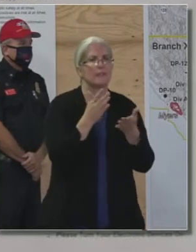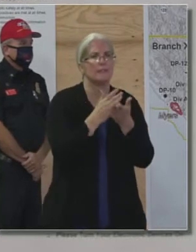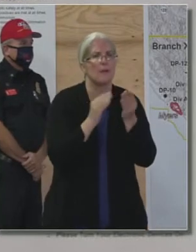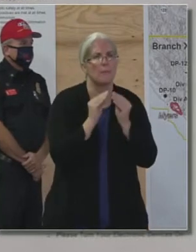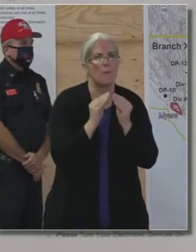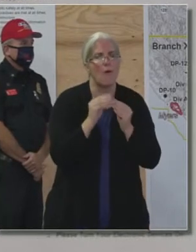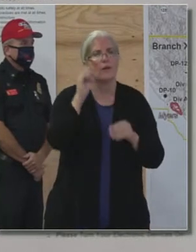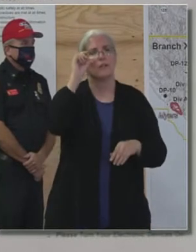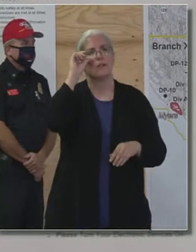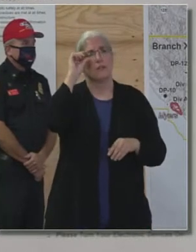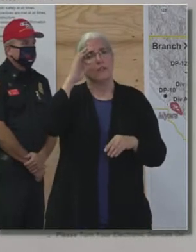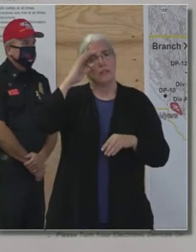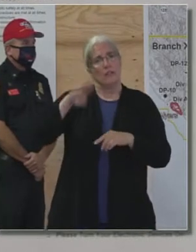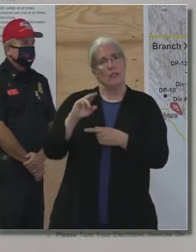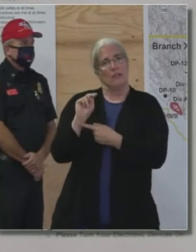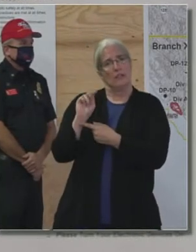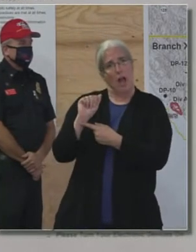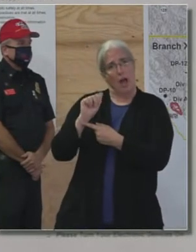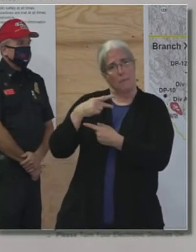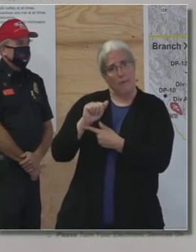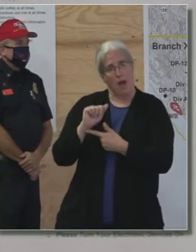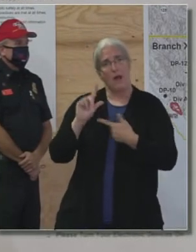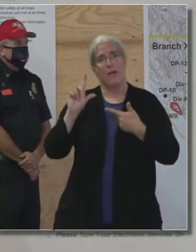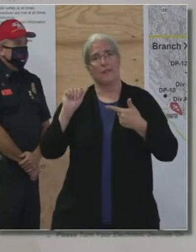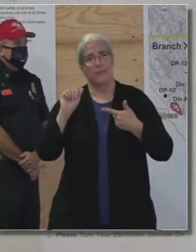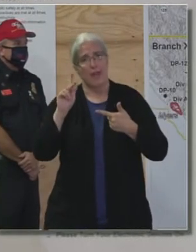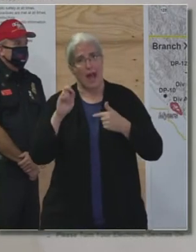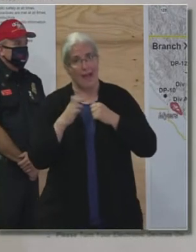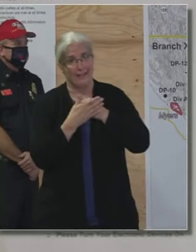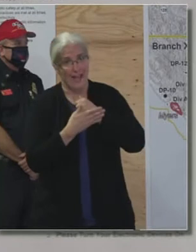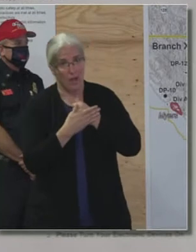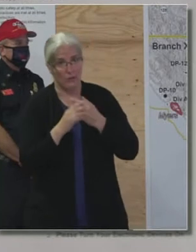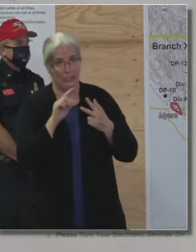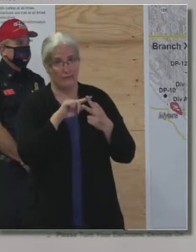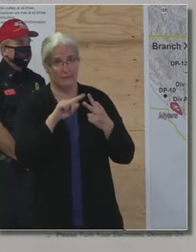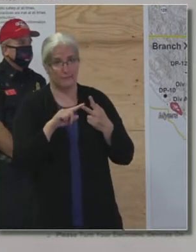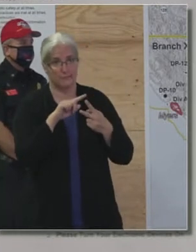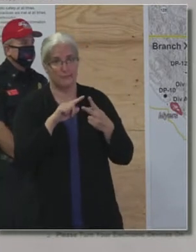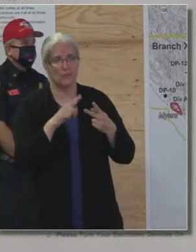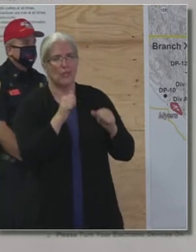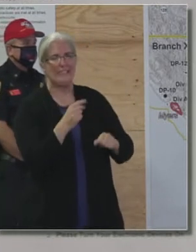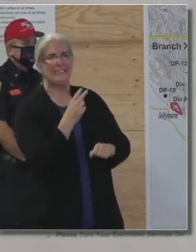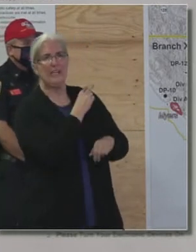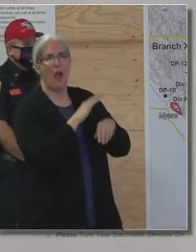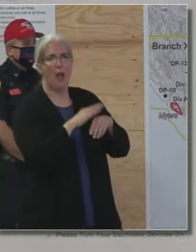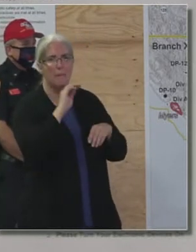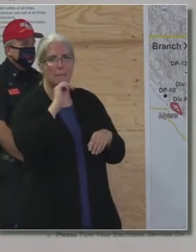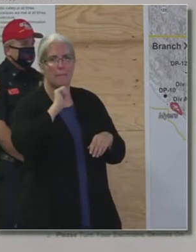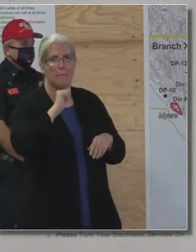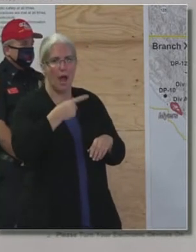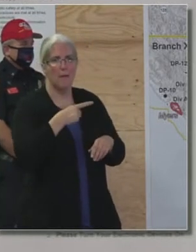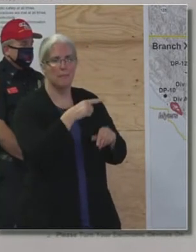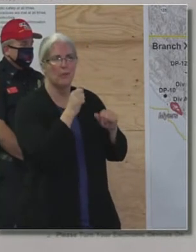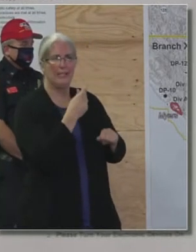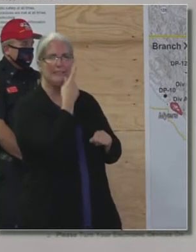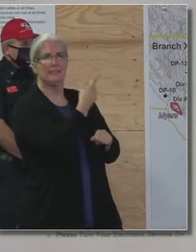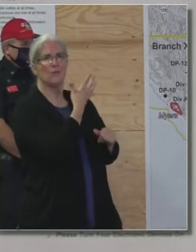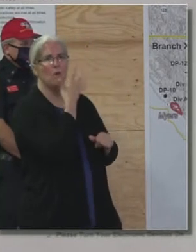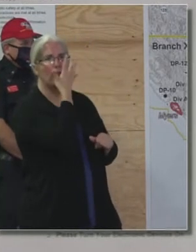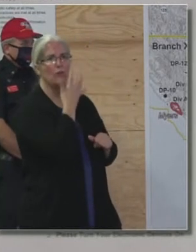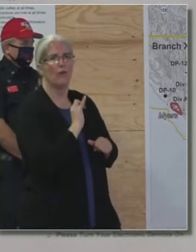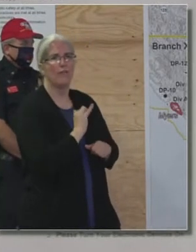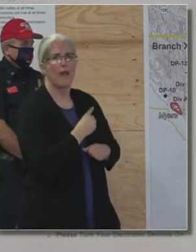en los contratos de nada parte del equipo tratar de decirles hablarles de esto cada día como ven el mapa organizamos cómo se ve el mapa